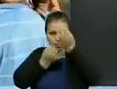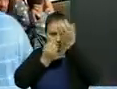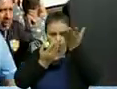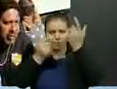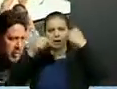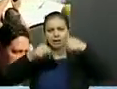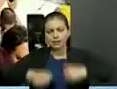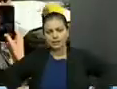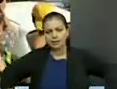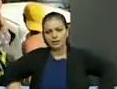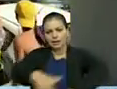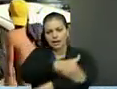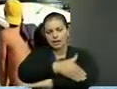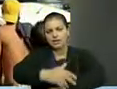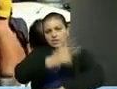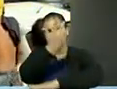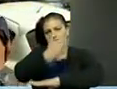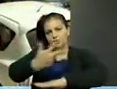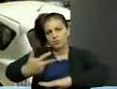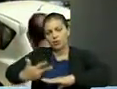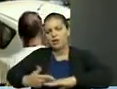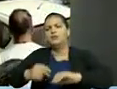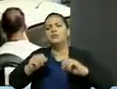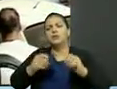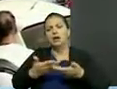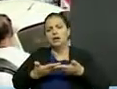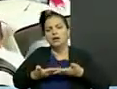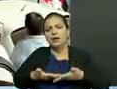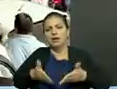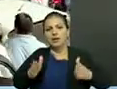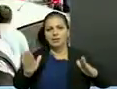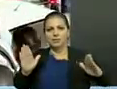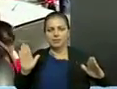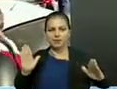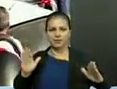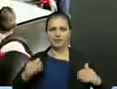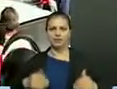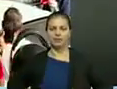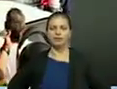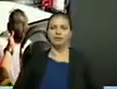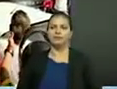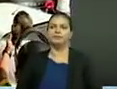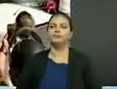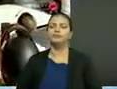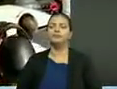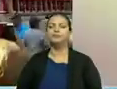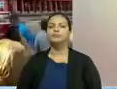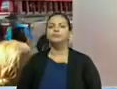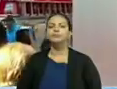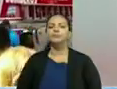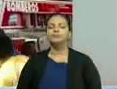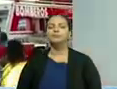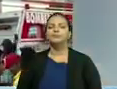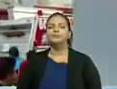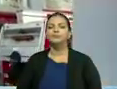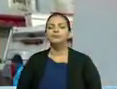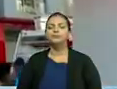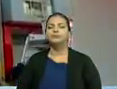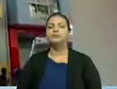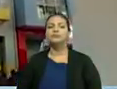calle Chimborazo. Obviamente hay dos calles que se encuentran también